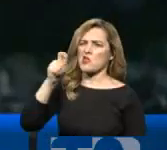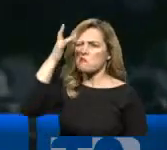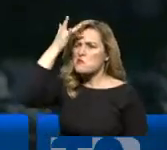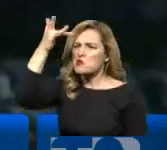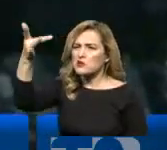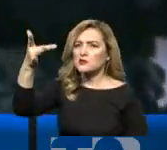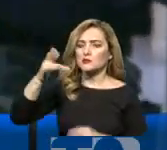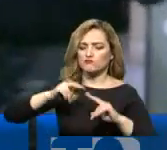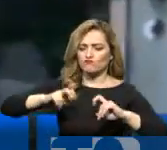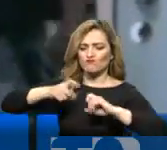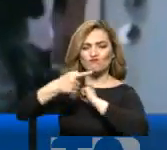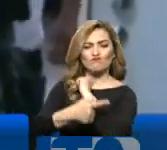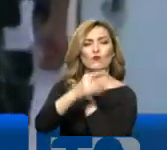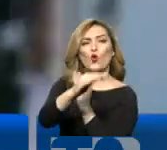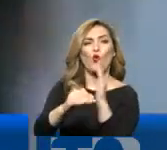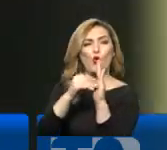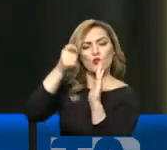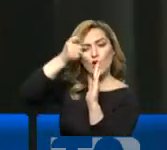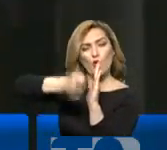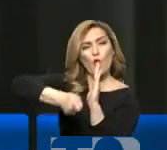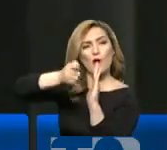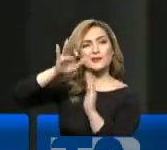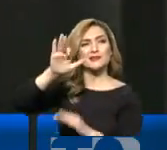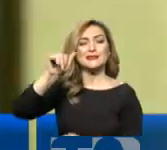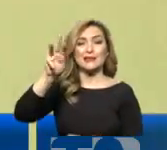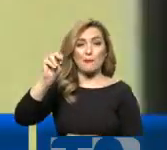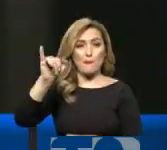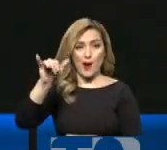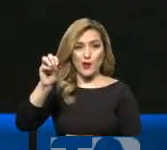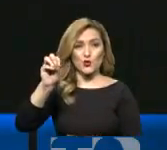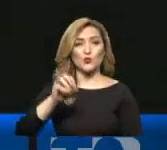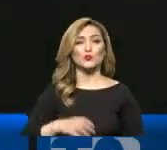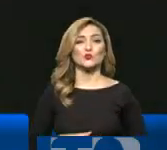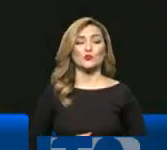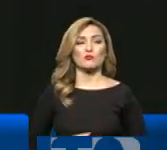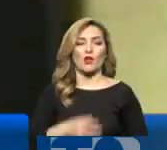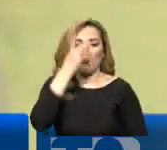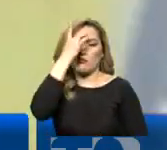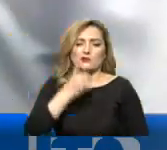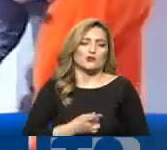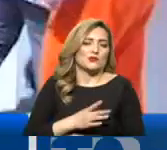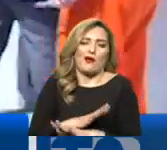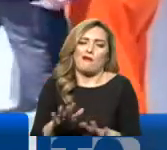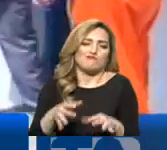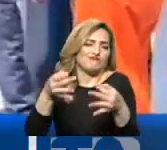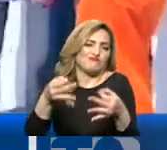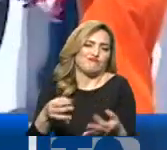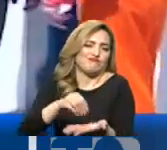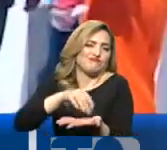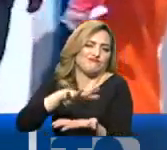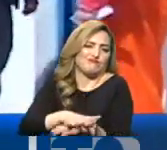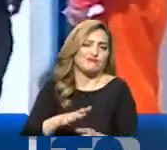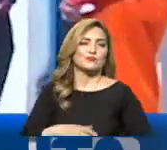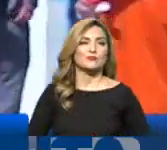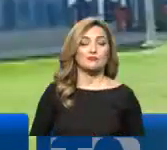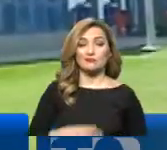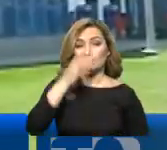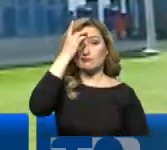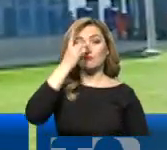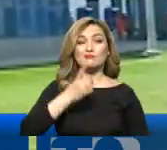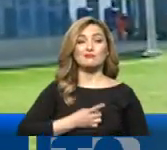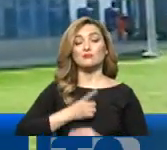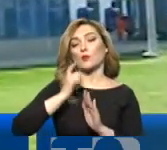abrió un expediente disciplinario en contra del juez Tamayo, pero la decisión ya estaba tomada. Con base a ese polémico fallo,